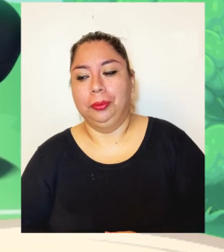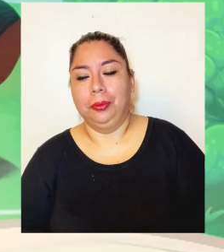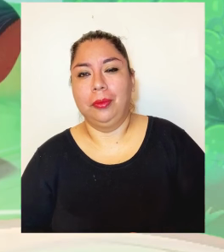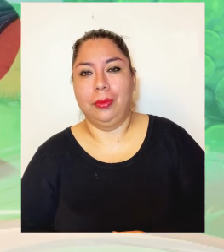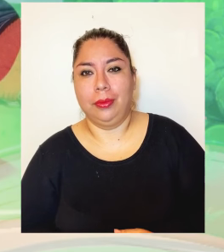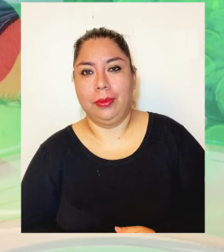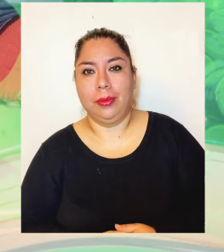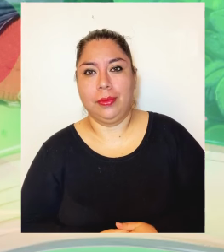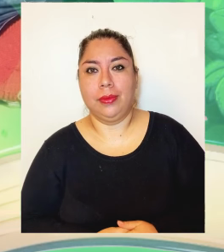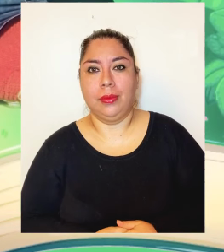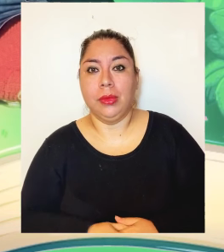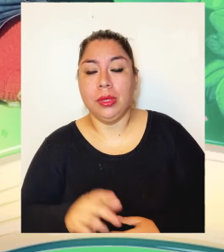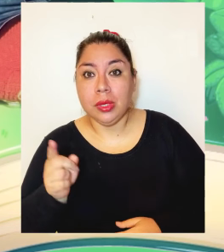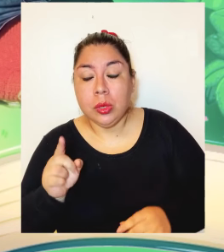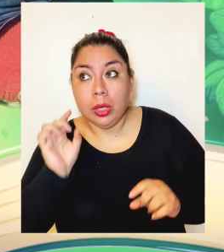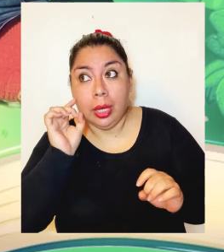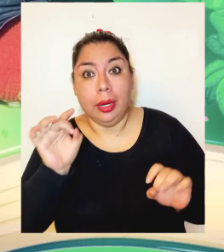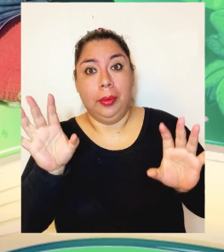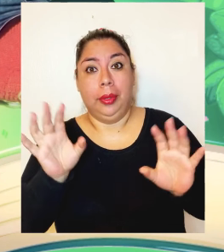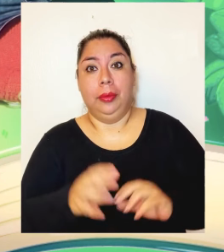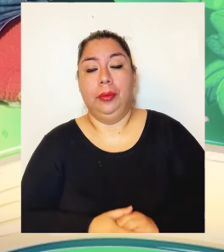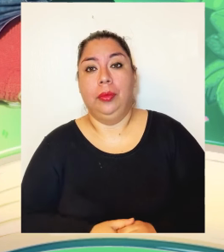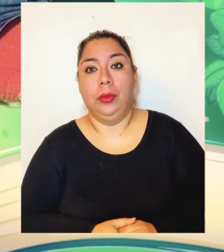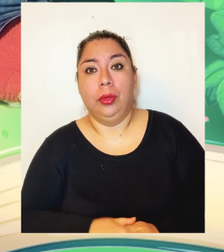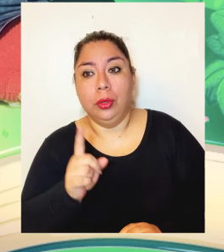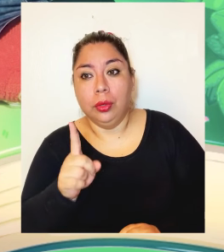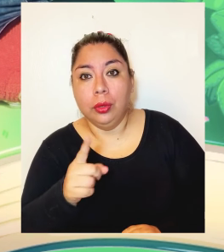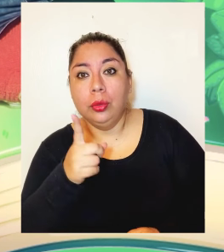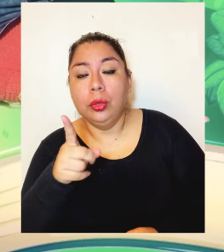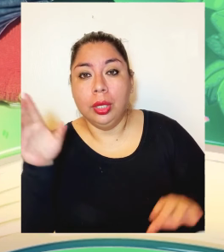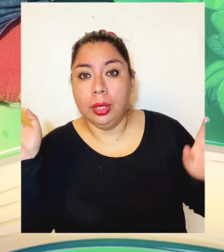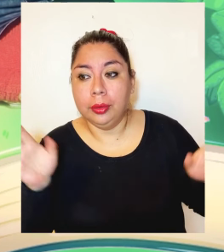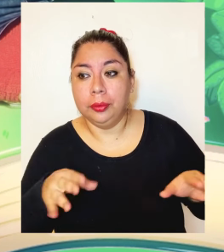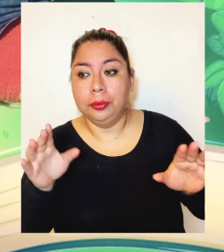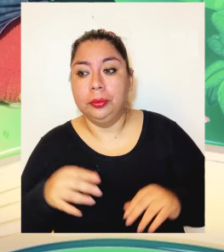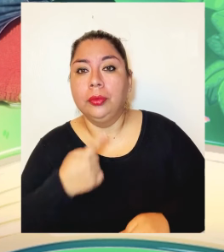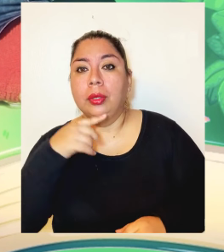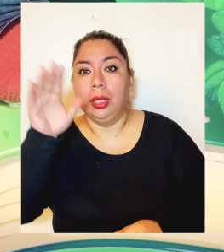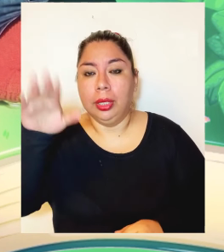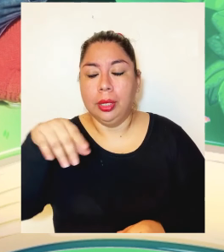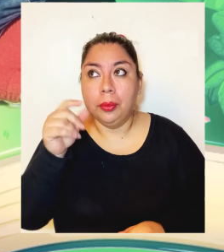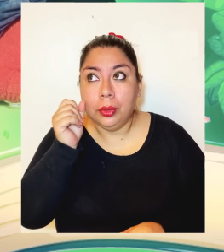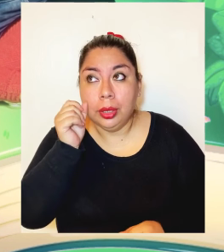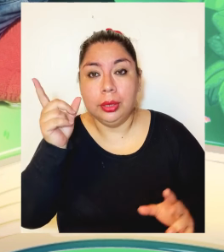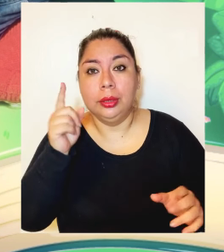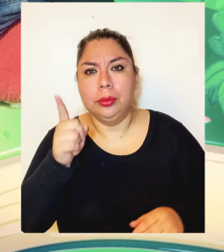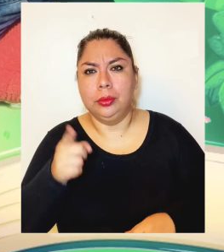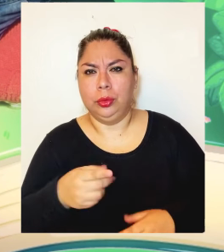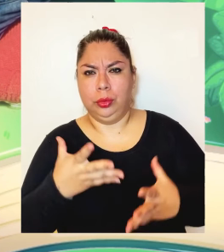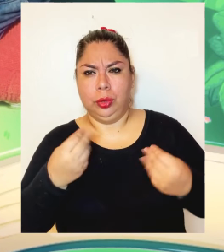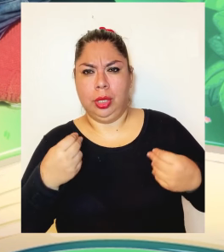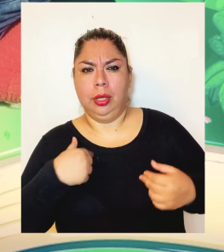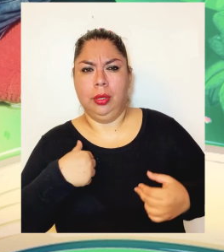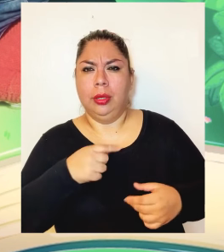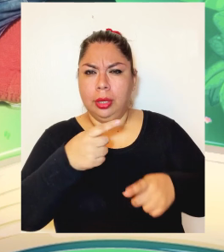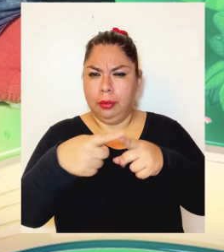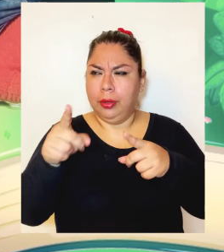Ajá. De repente, una de las aves le llamó la atención por su gran variedad de